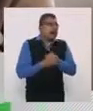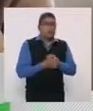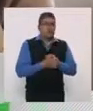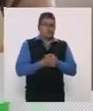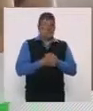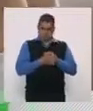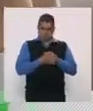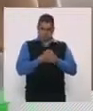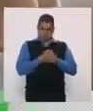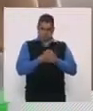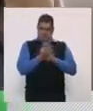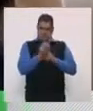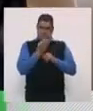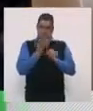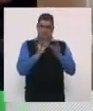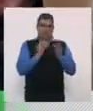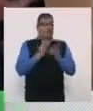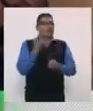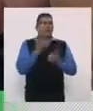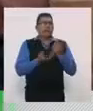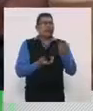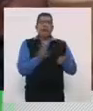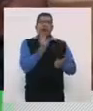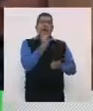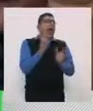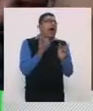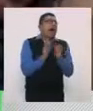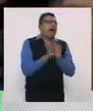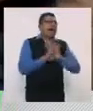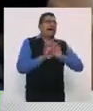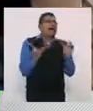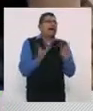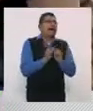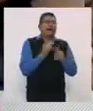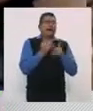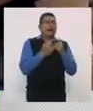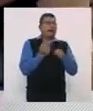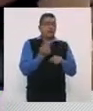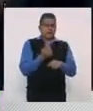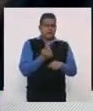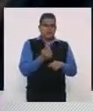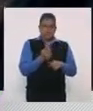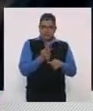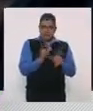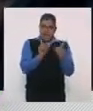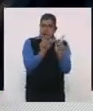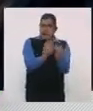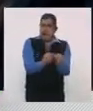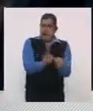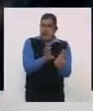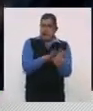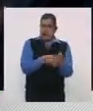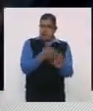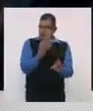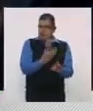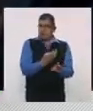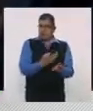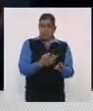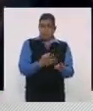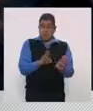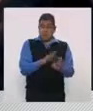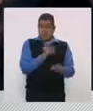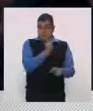apenas tenías unas semanas, sí, ¿no? Es minimizar, y lo que estamos haciendo es